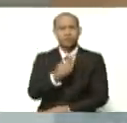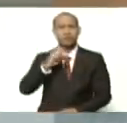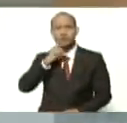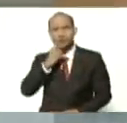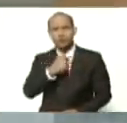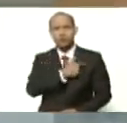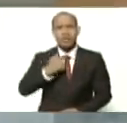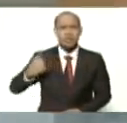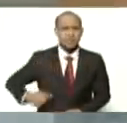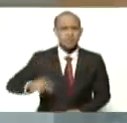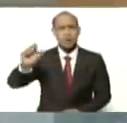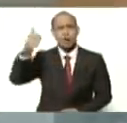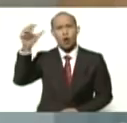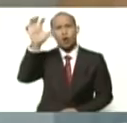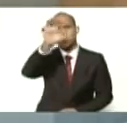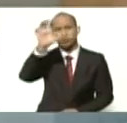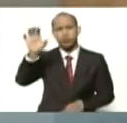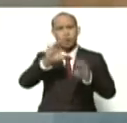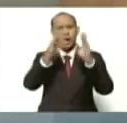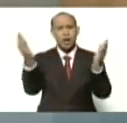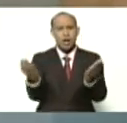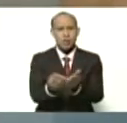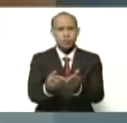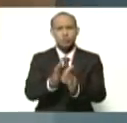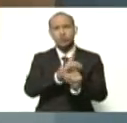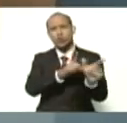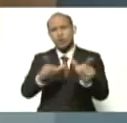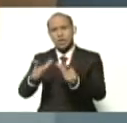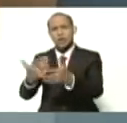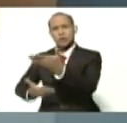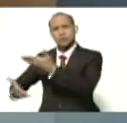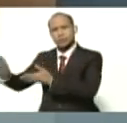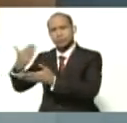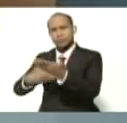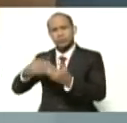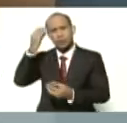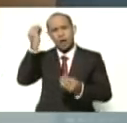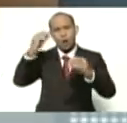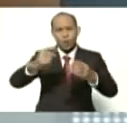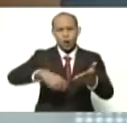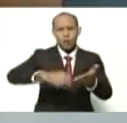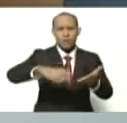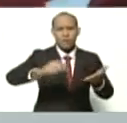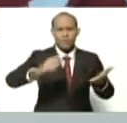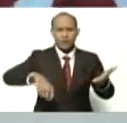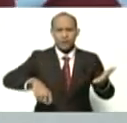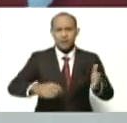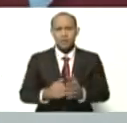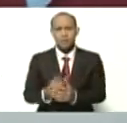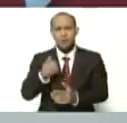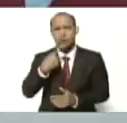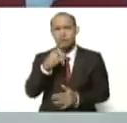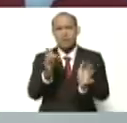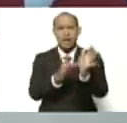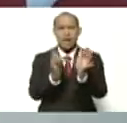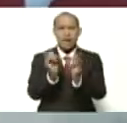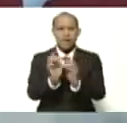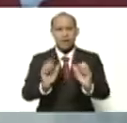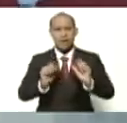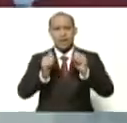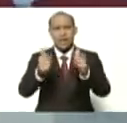y de otros lugares del mundo que ya estábamos negociando firmando contrato yo dije que en abril comenzaba la etapa